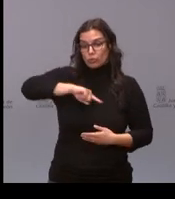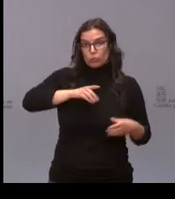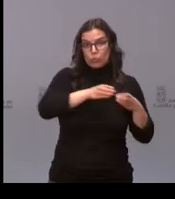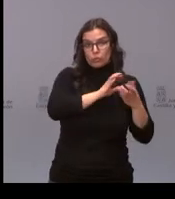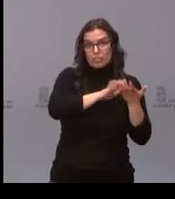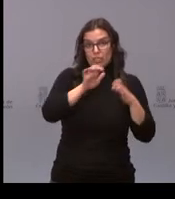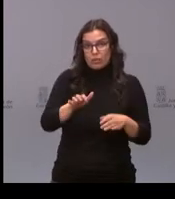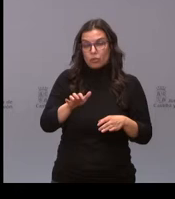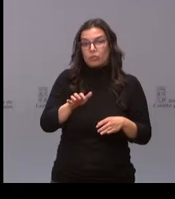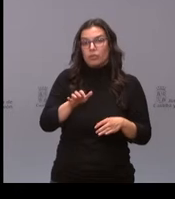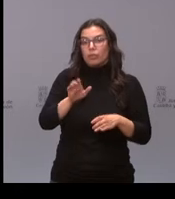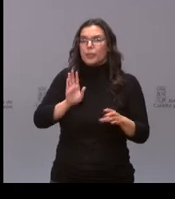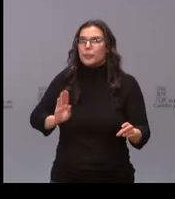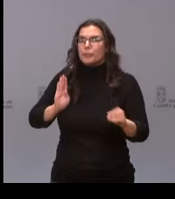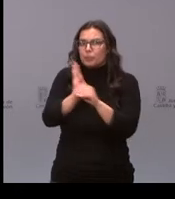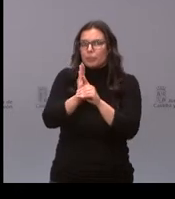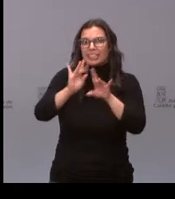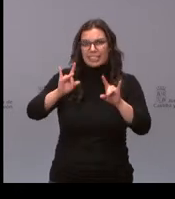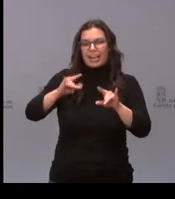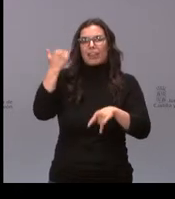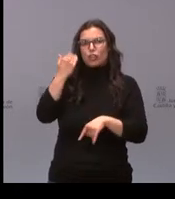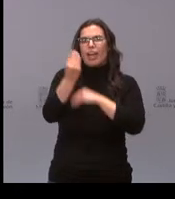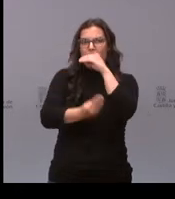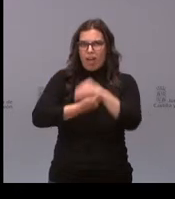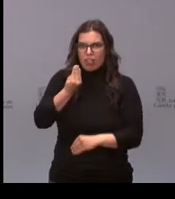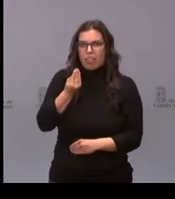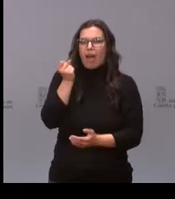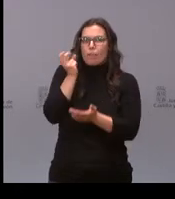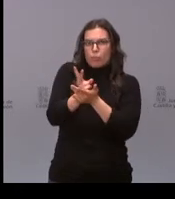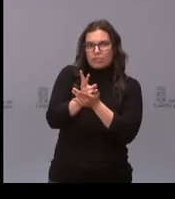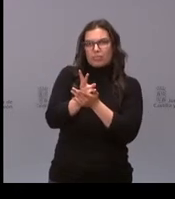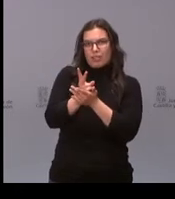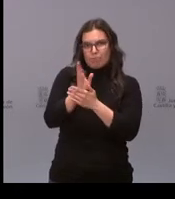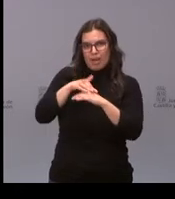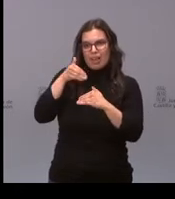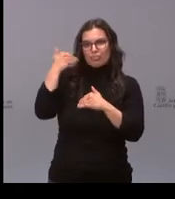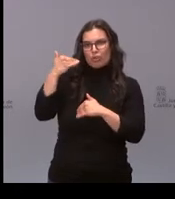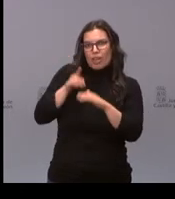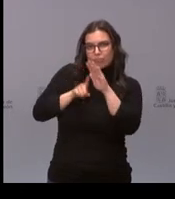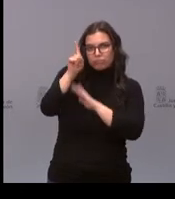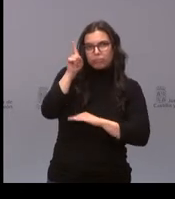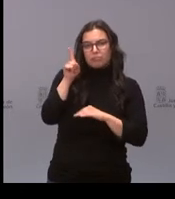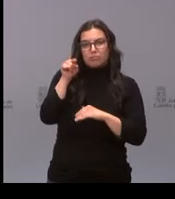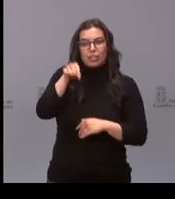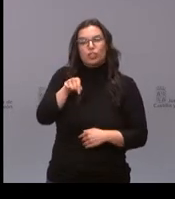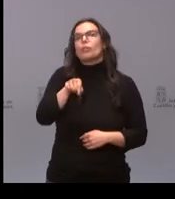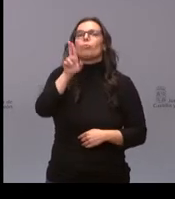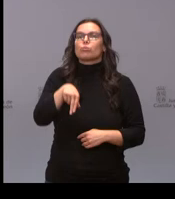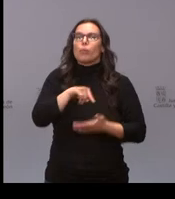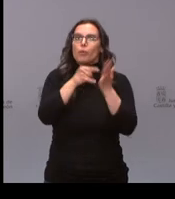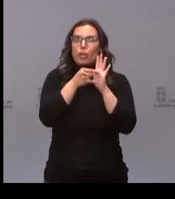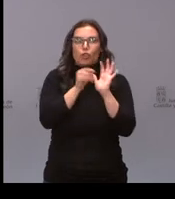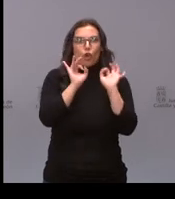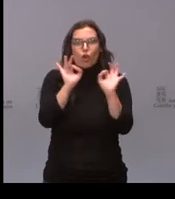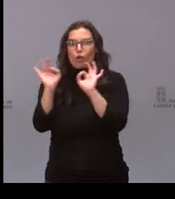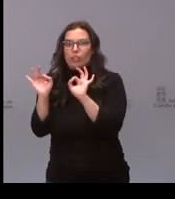La Junta invierte en Soria. La Junta apuesta por Soria. Estos son proyectos concretos de